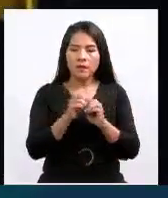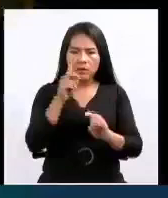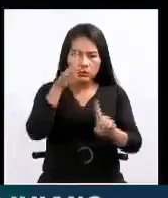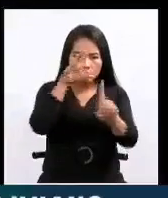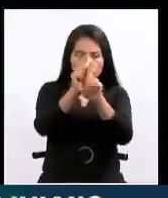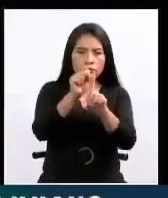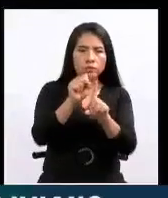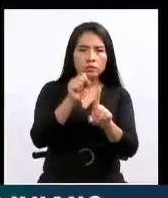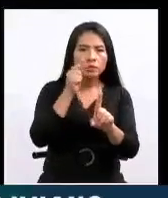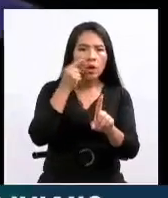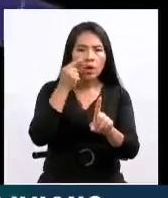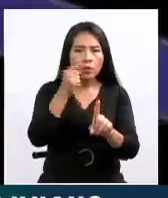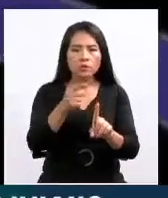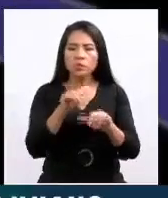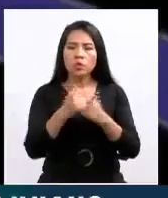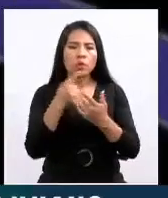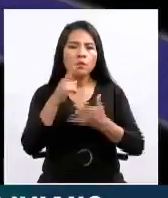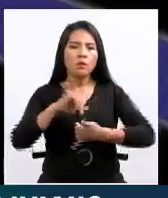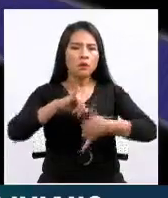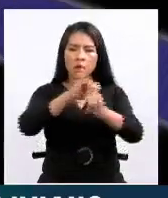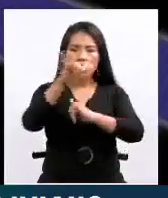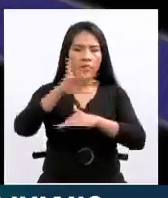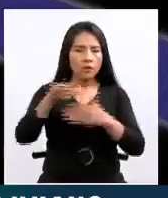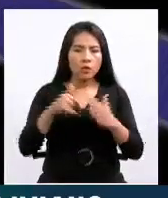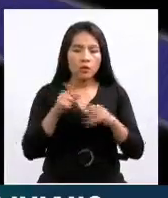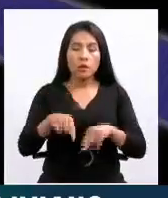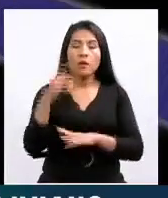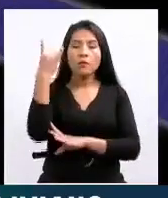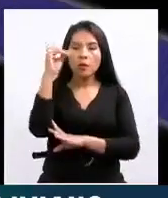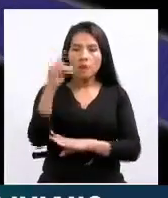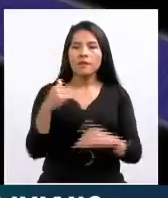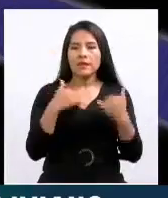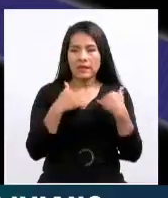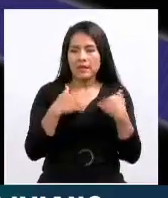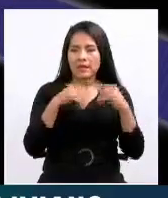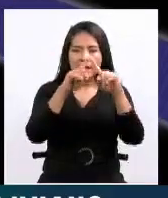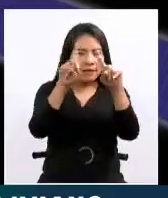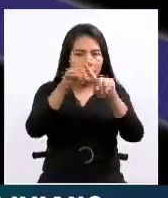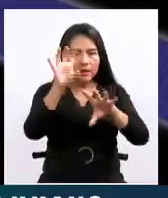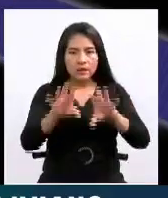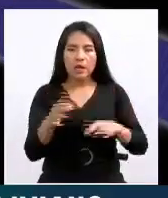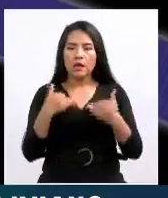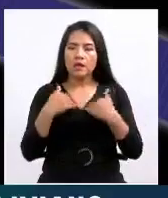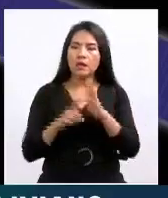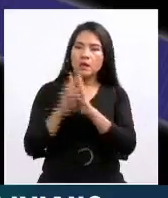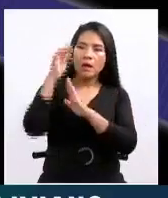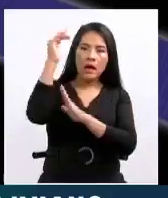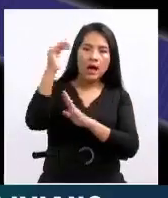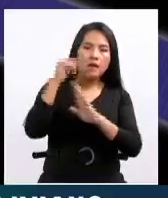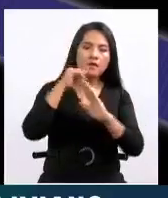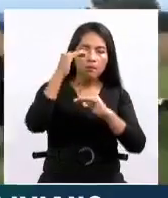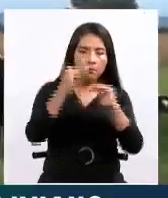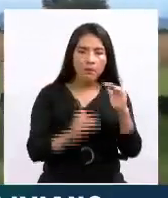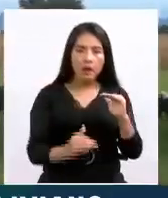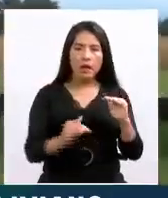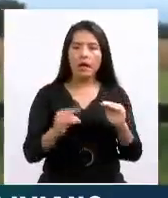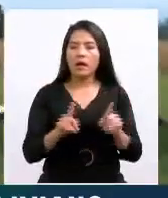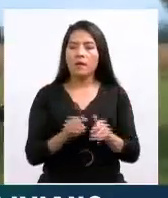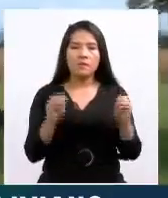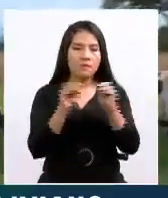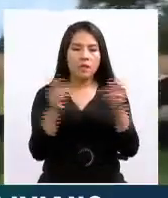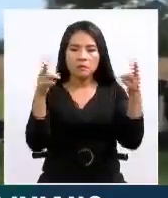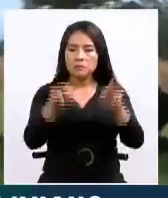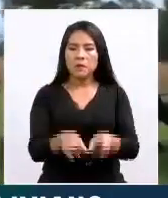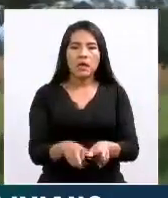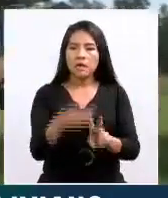realizar observación de geografía al satélite, pues Bolivia es un país geográficamente diverso, con tierras altas, bajas, montañas, altiplanos y llanos, bosques,